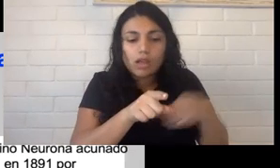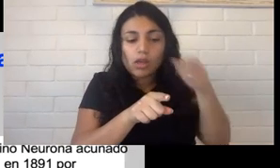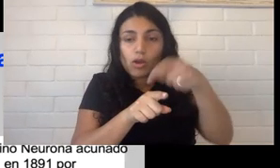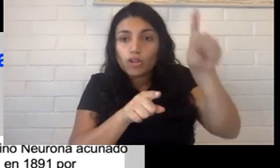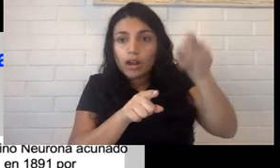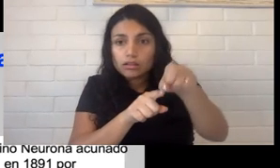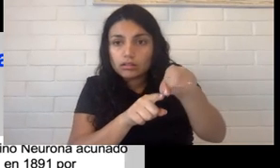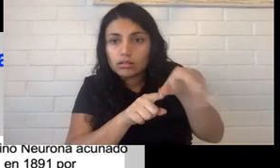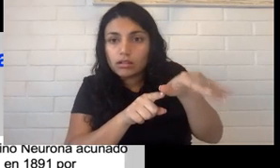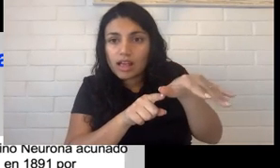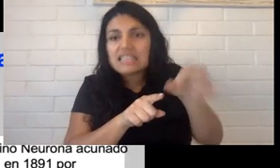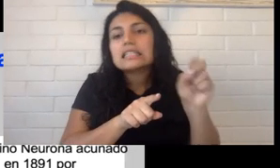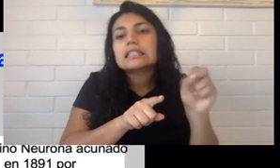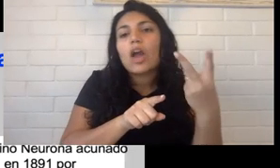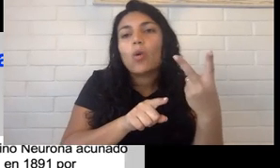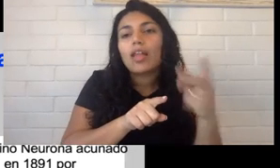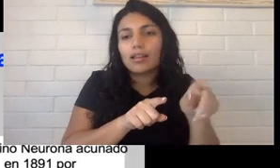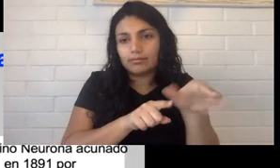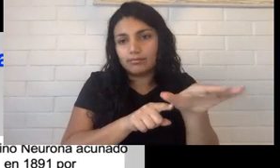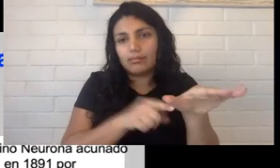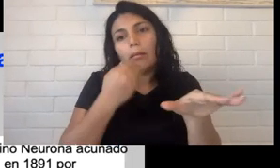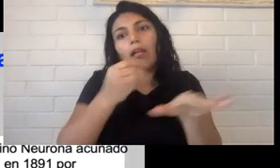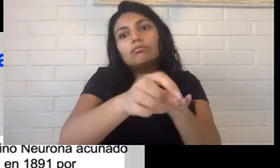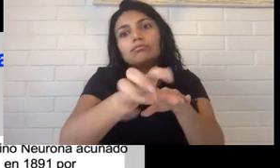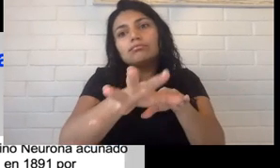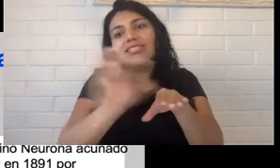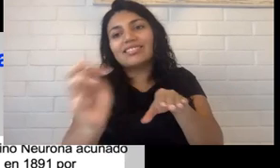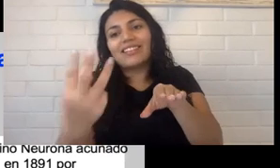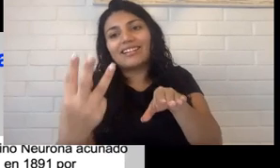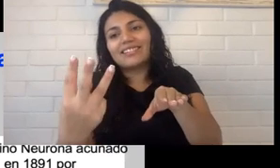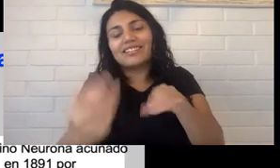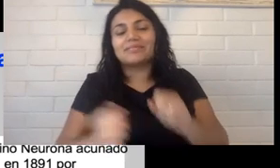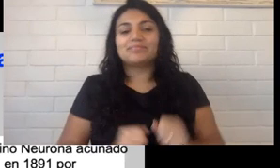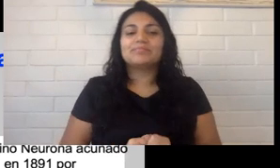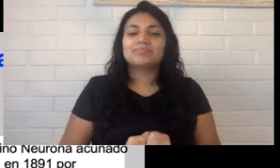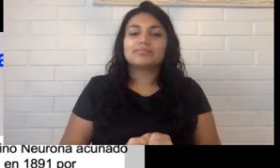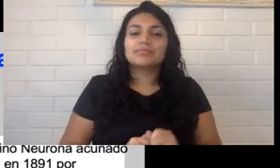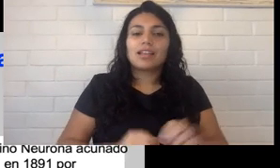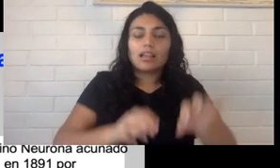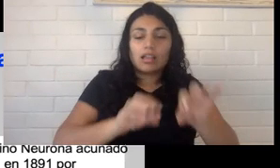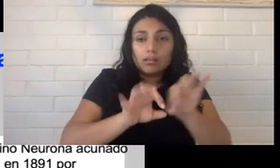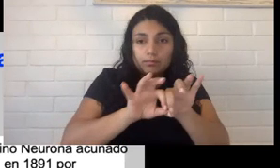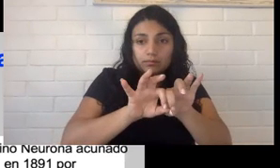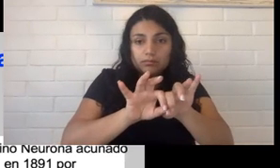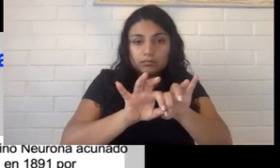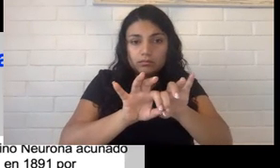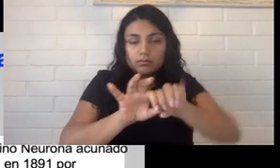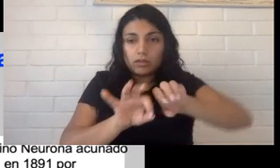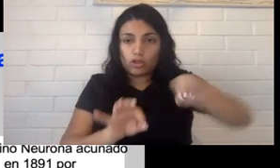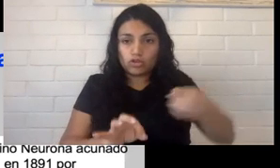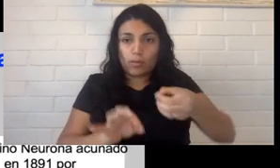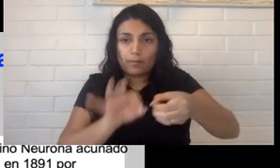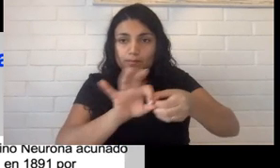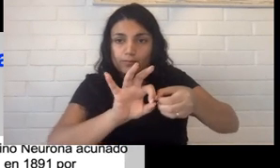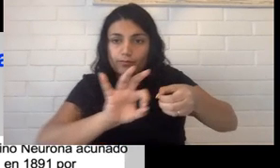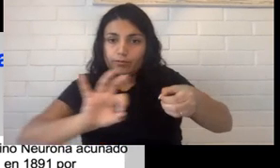dendrita secundaria, y así podemos tener terciarias también. Y una gran proyección, usualmente el axón, que